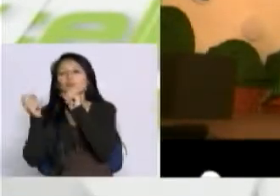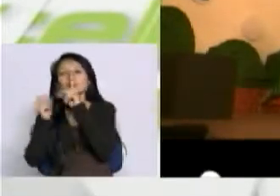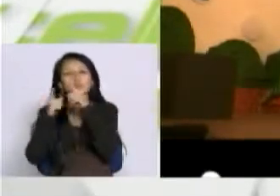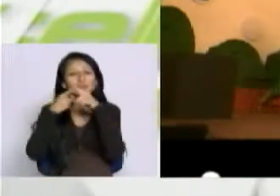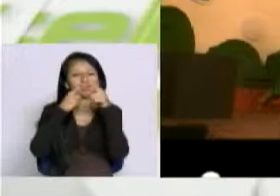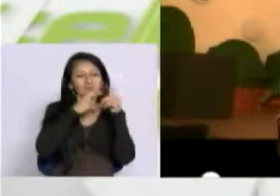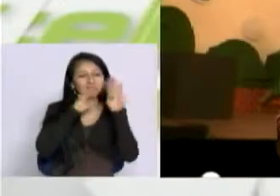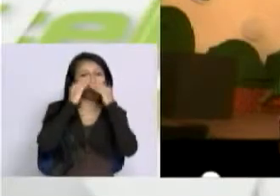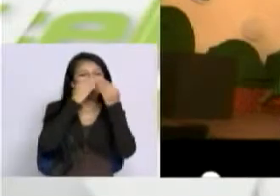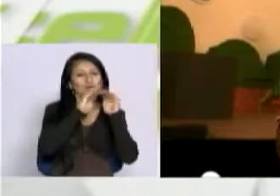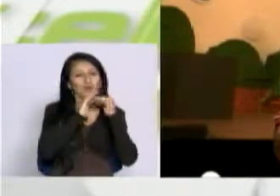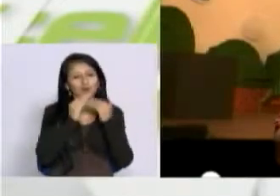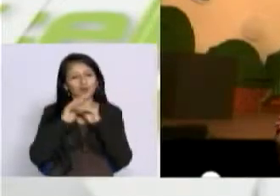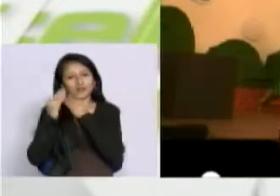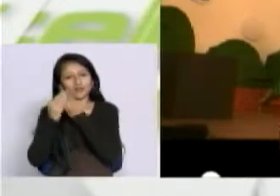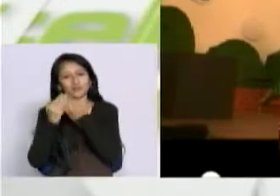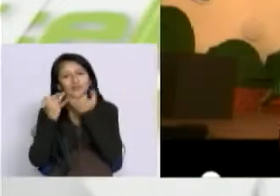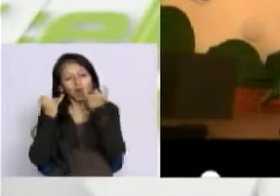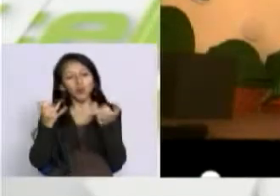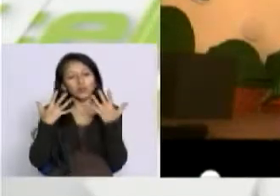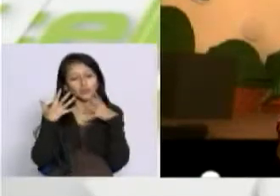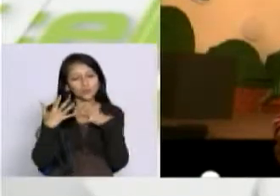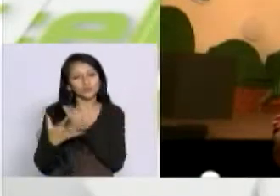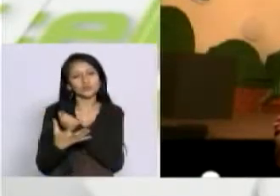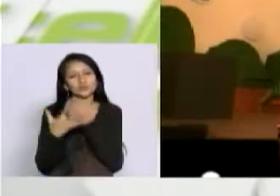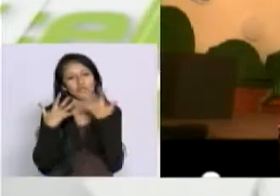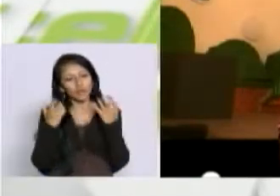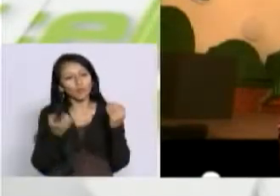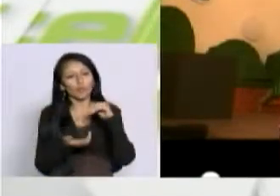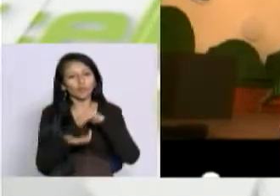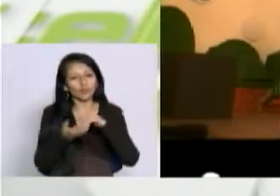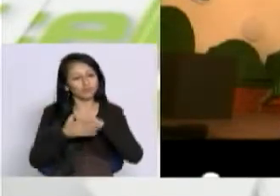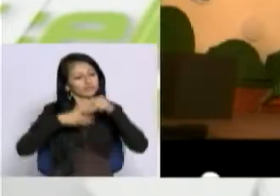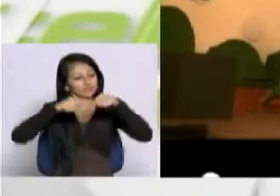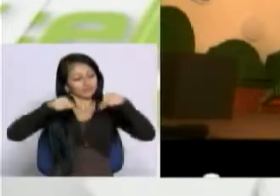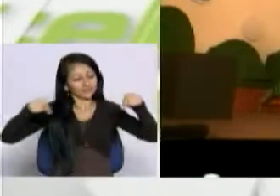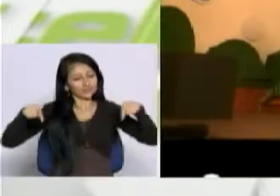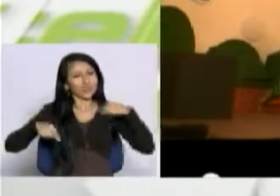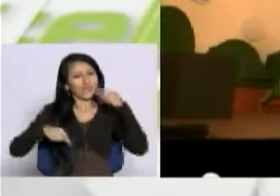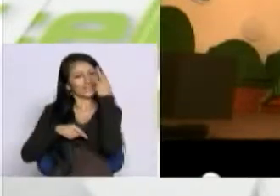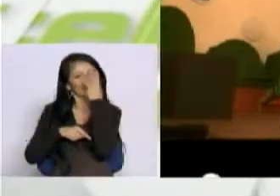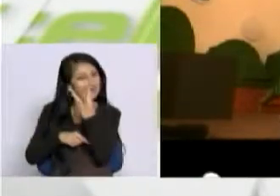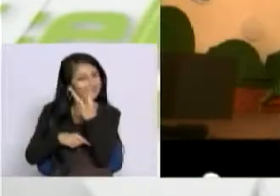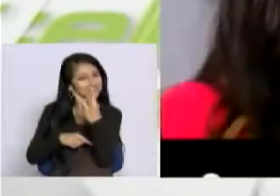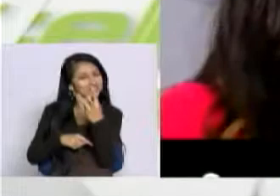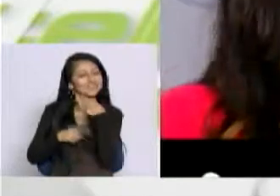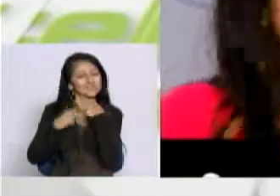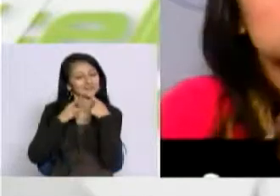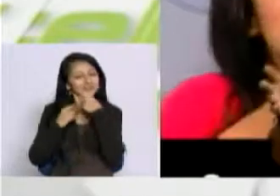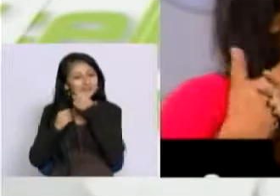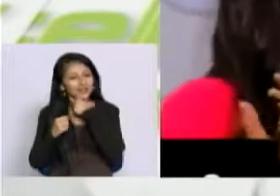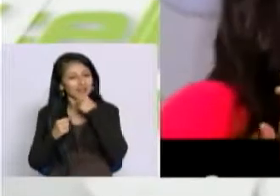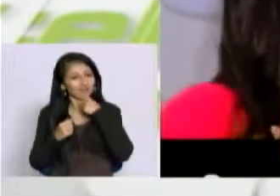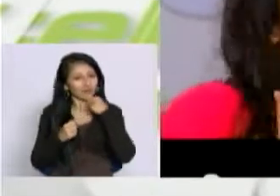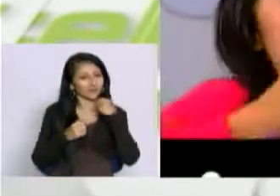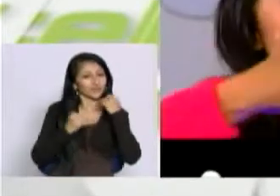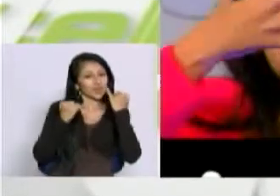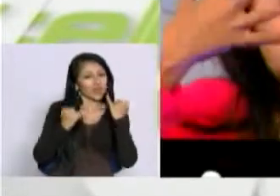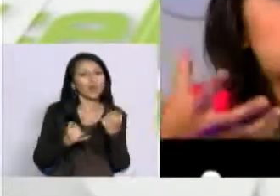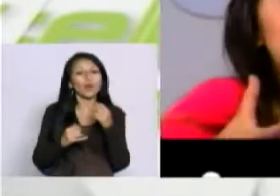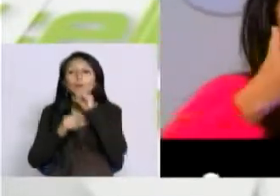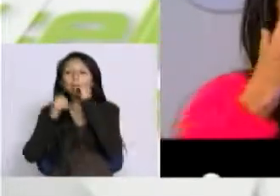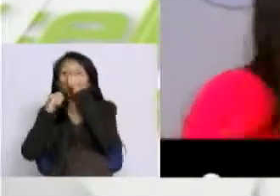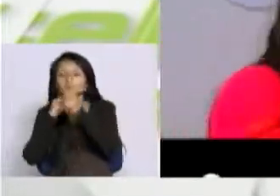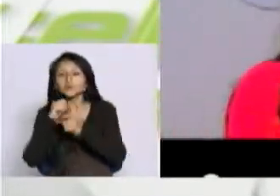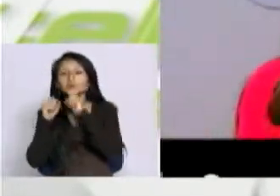queremos es que Mari también esté con nosotros en el set. Los tres vamos a ser los presentadores del programa y ya va a ser el reportero o reportera digital,